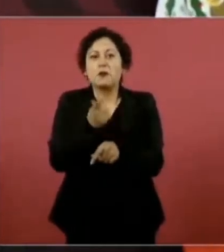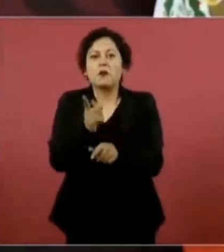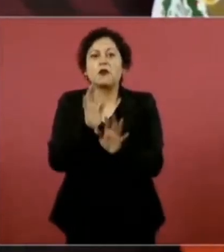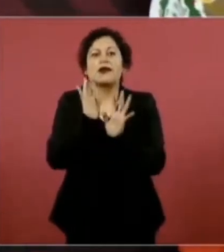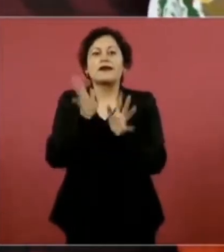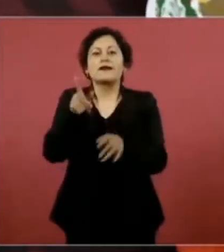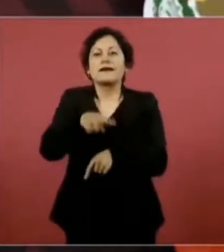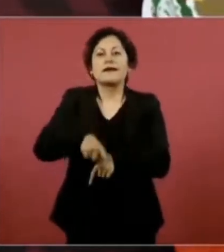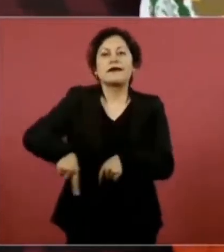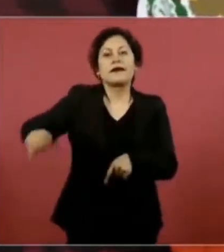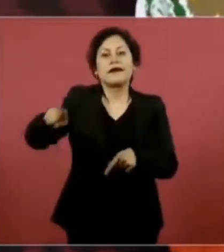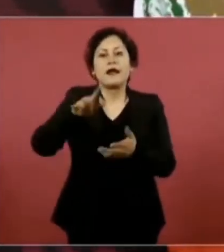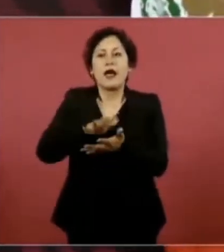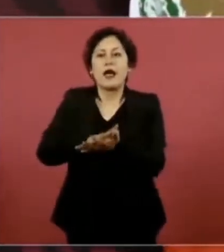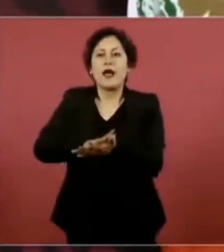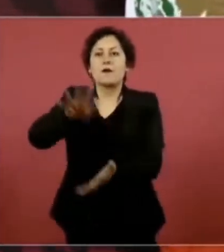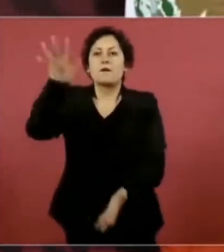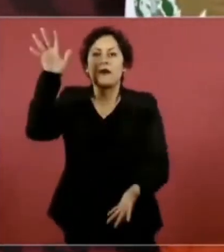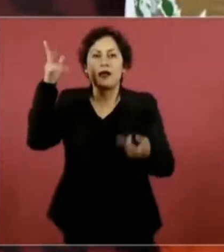que está